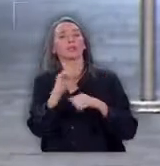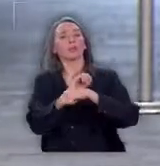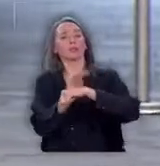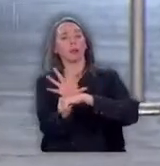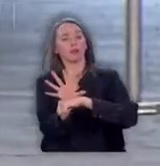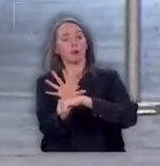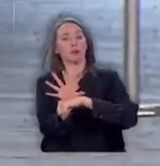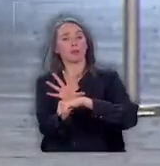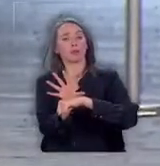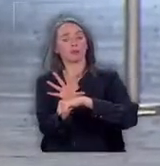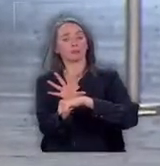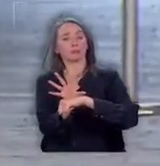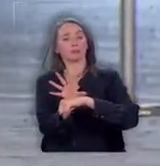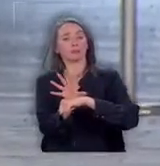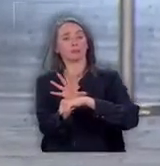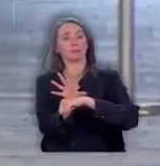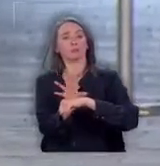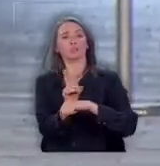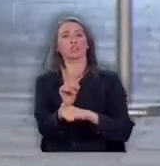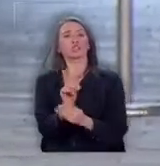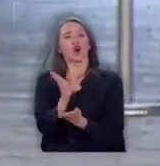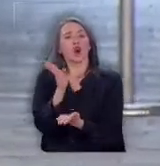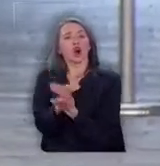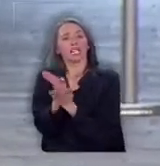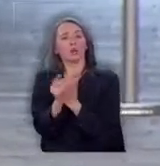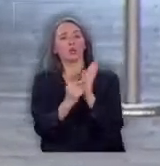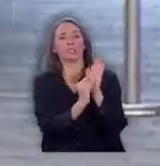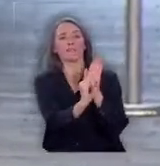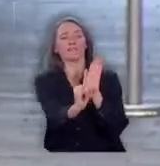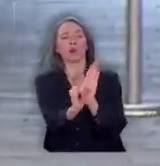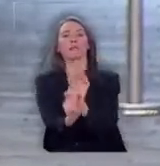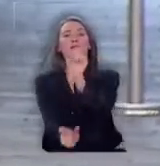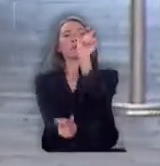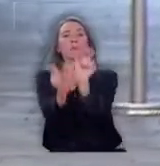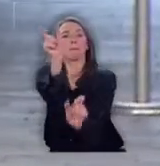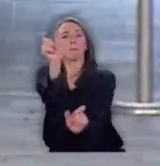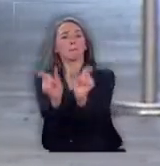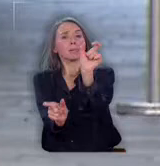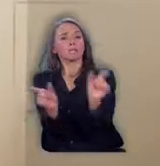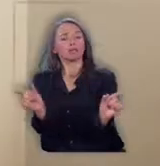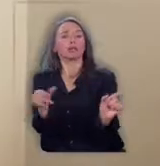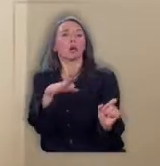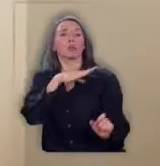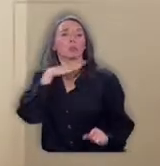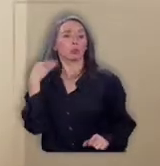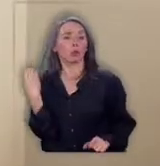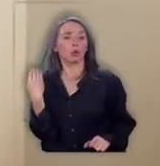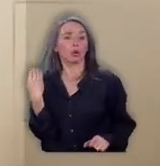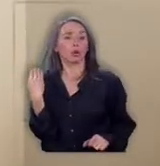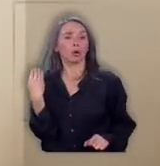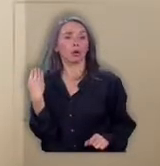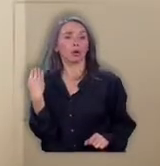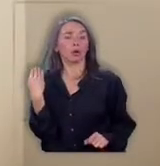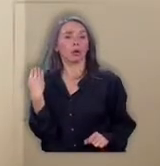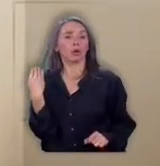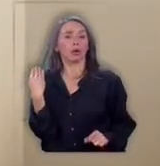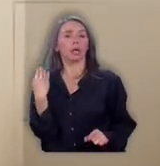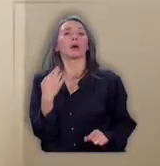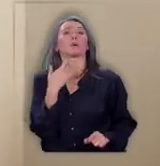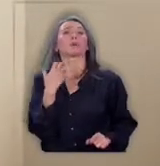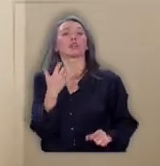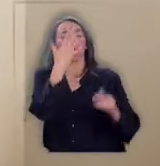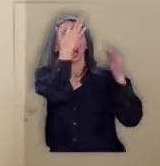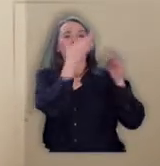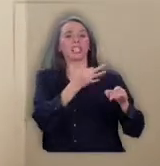covid-19 no hayan tenido la rigurosidad se trata de personas que han fallecido producto de decisiones